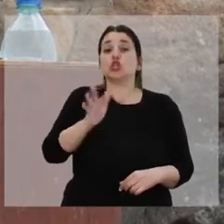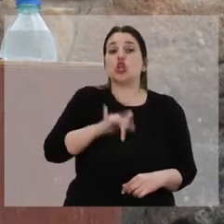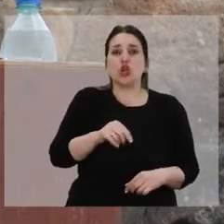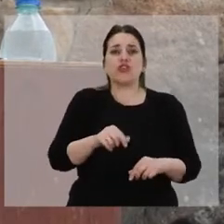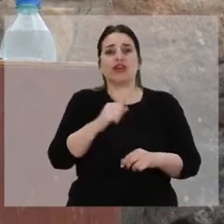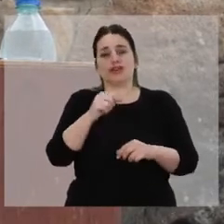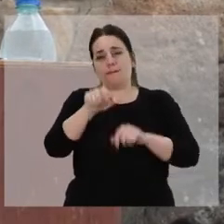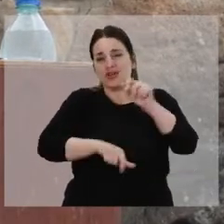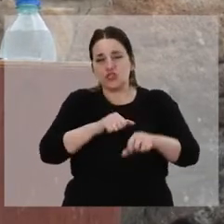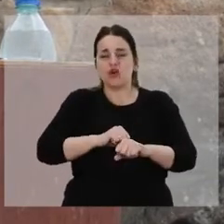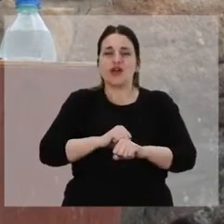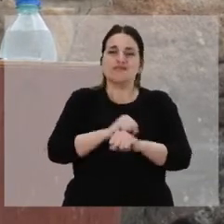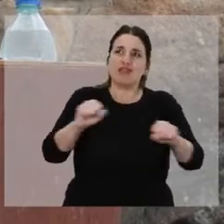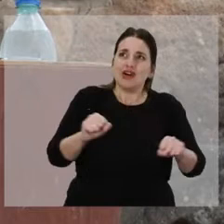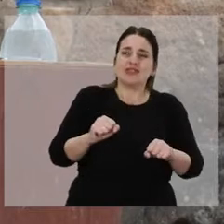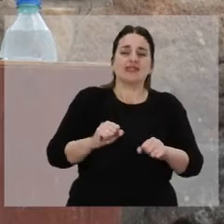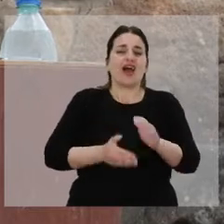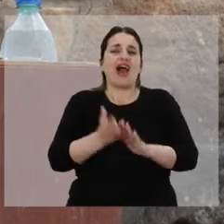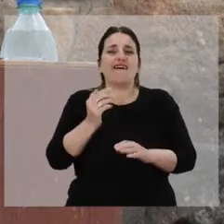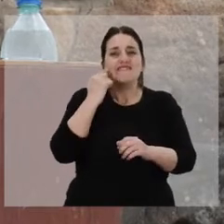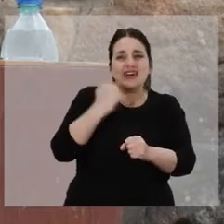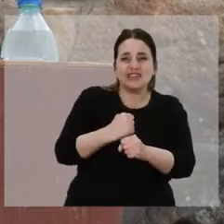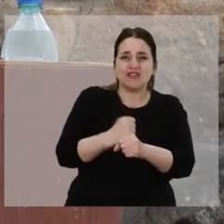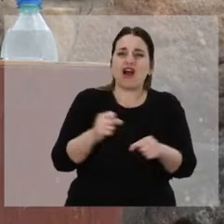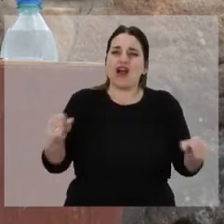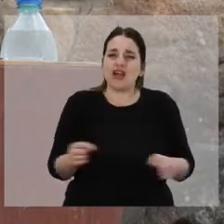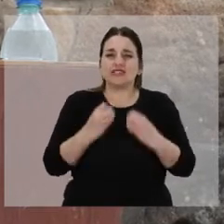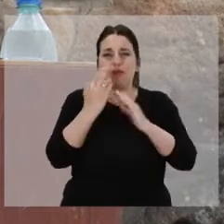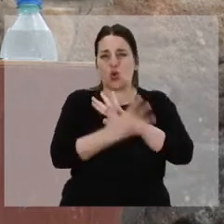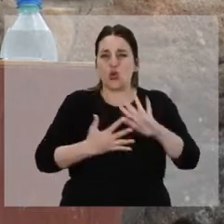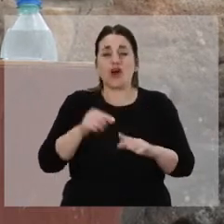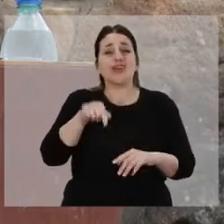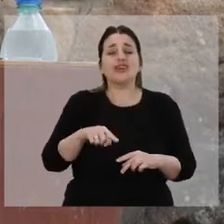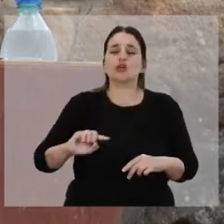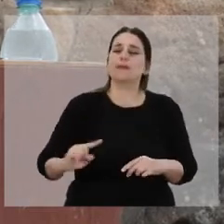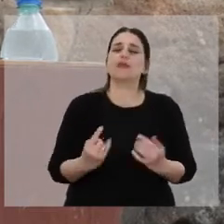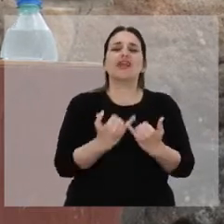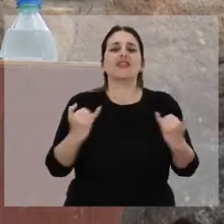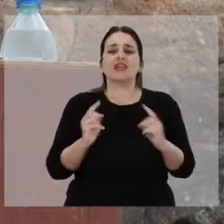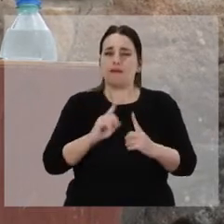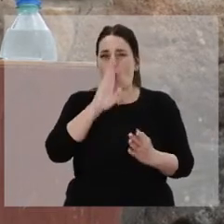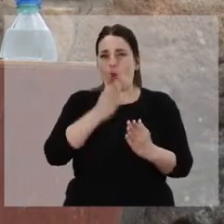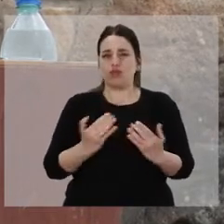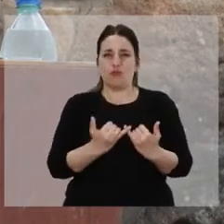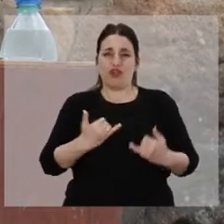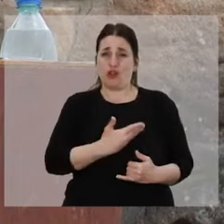nos debemos a los que todos los días se levantan a trabajar y hacen andar al país, y eso va a ser el